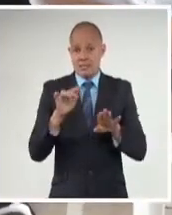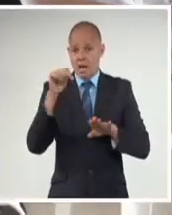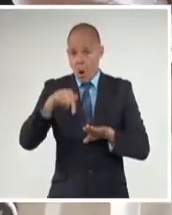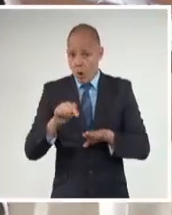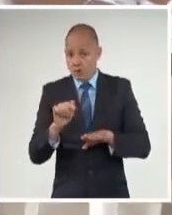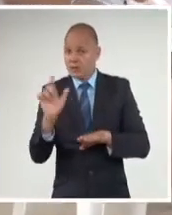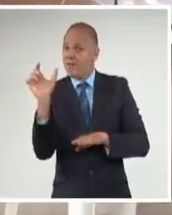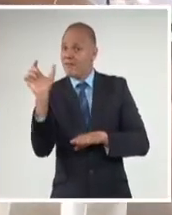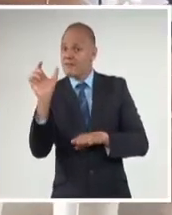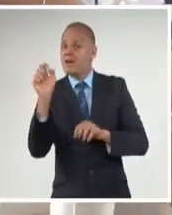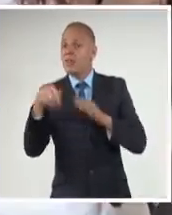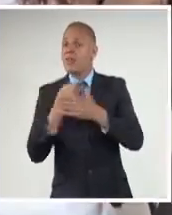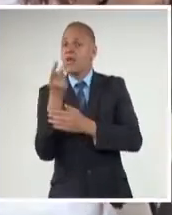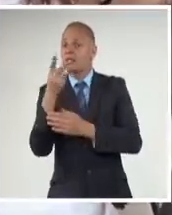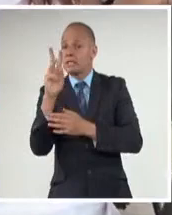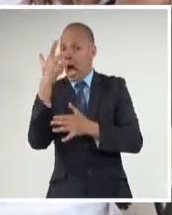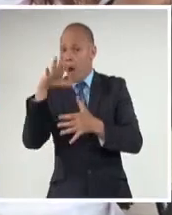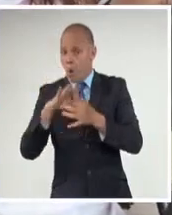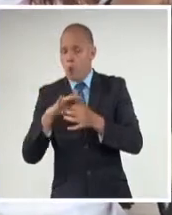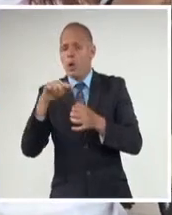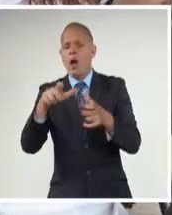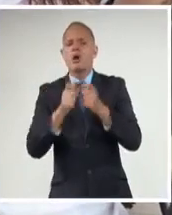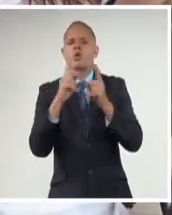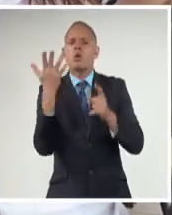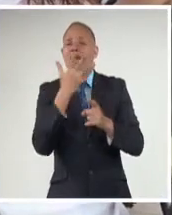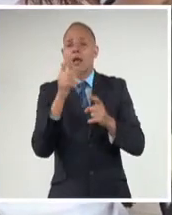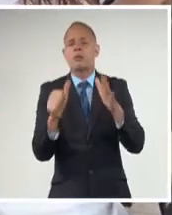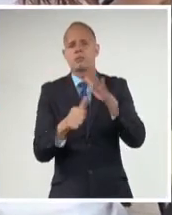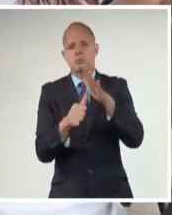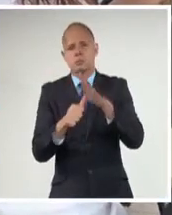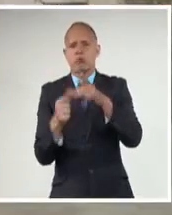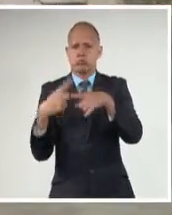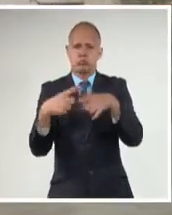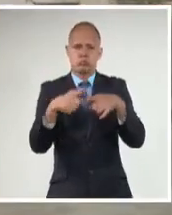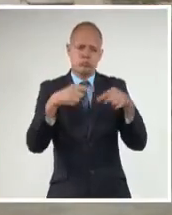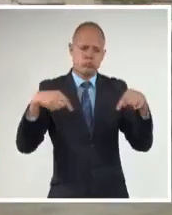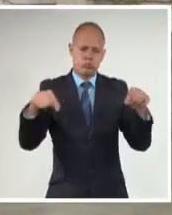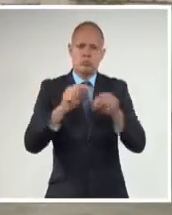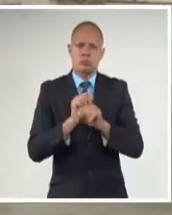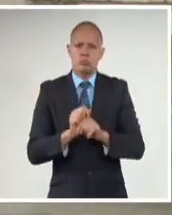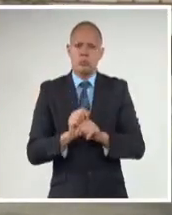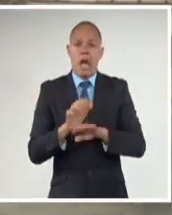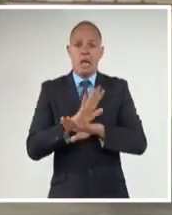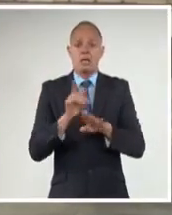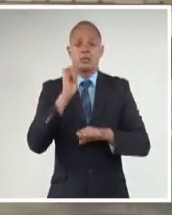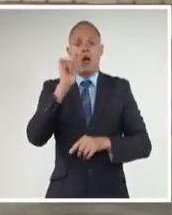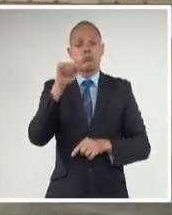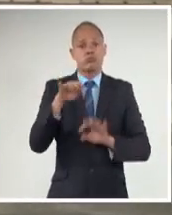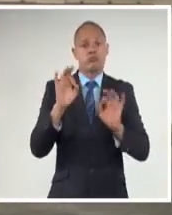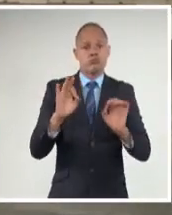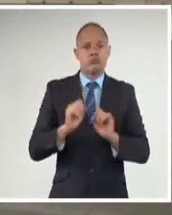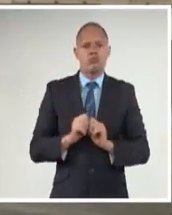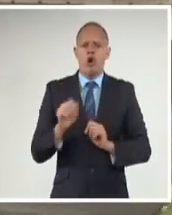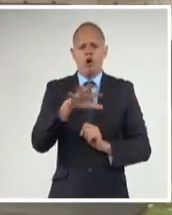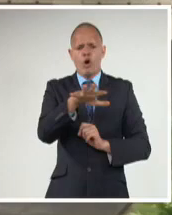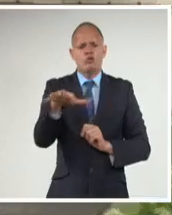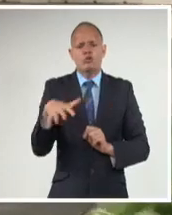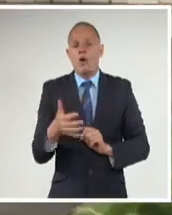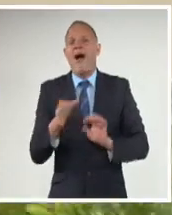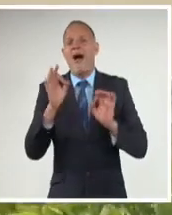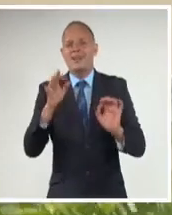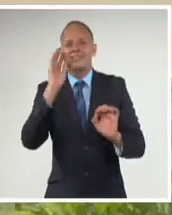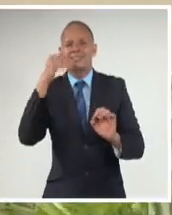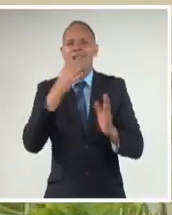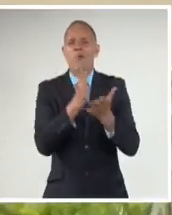con el presidente Díaz-Canel. Se vivió una jornada especial desde el Instituto de Ciencias Básicas y Preclínicas Victoria de